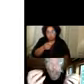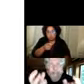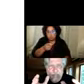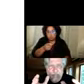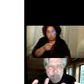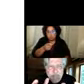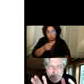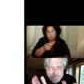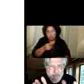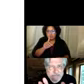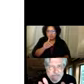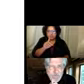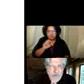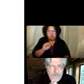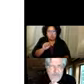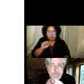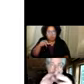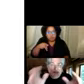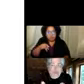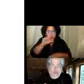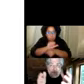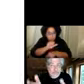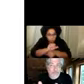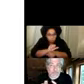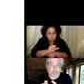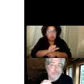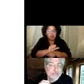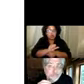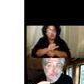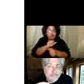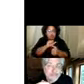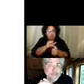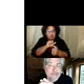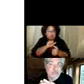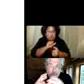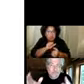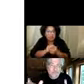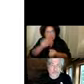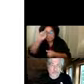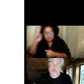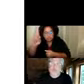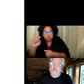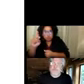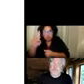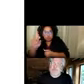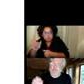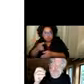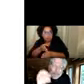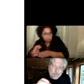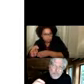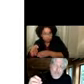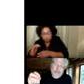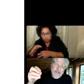De hecho, usted o profesionales de soporte directo. Especialmente los que trabajan con discapacidades